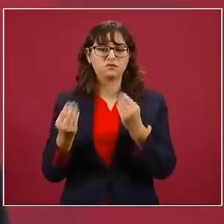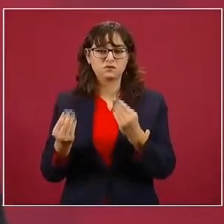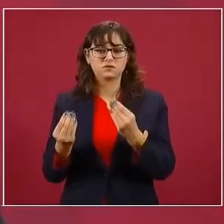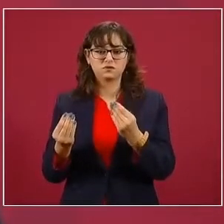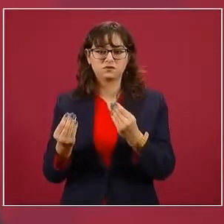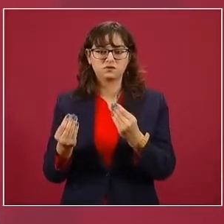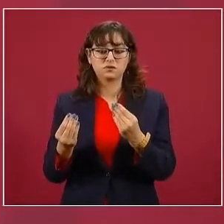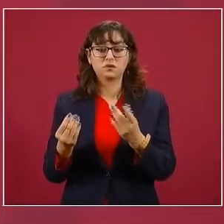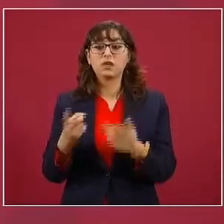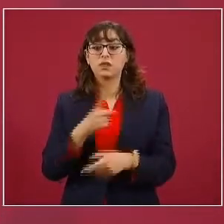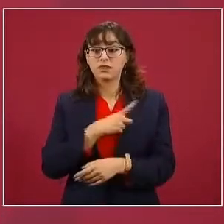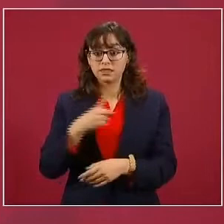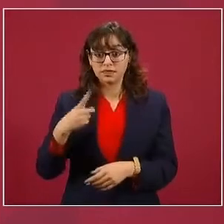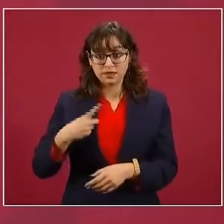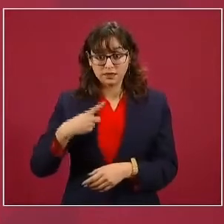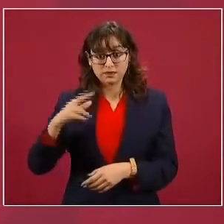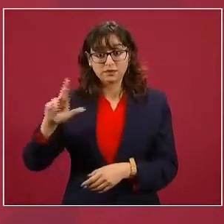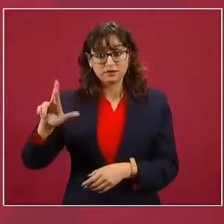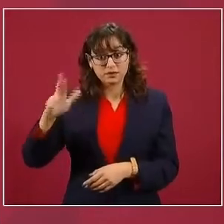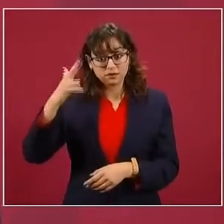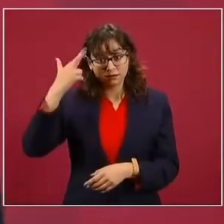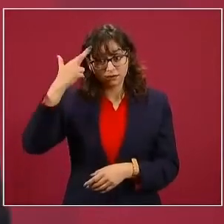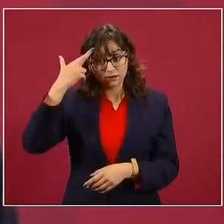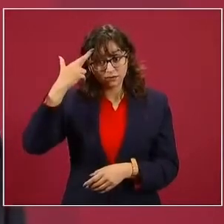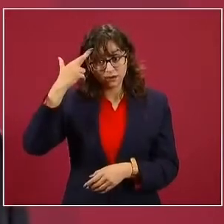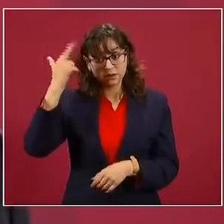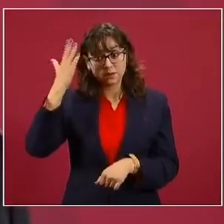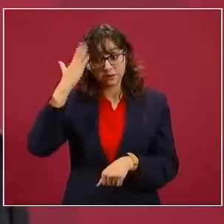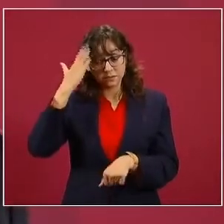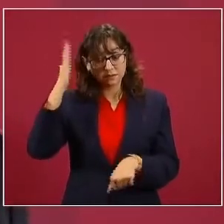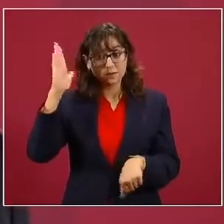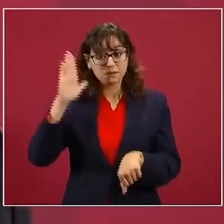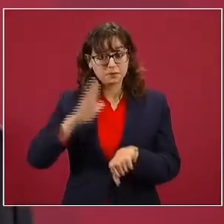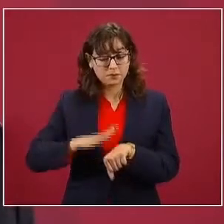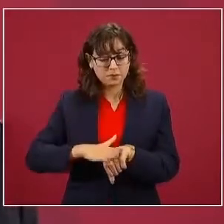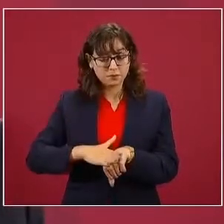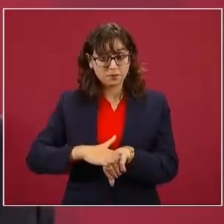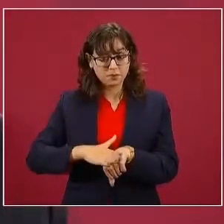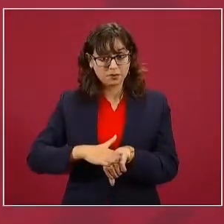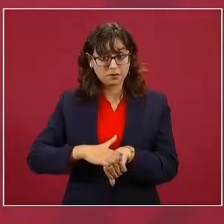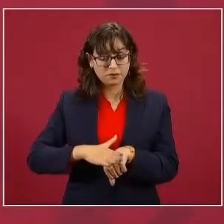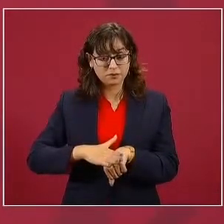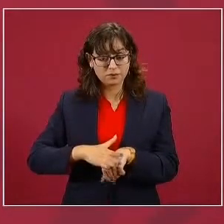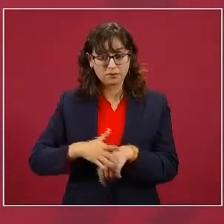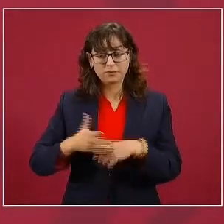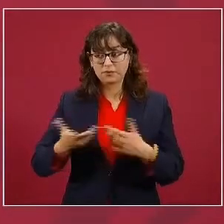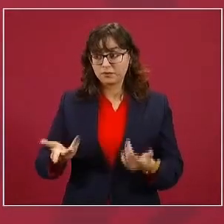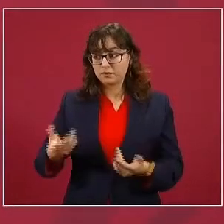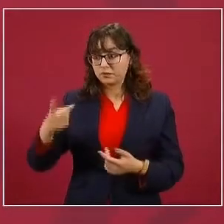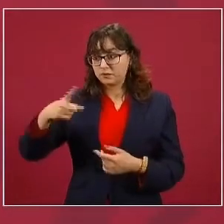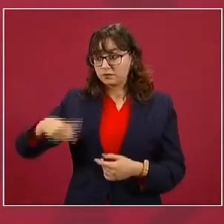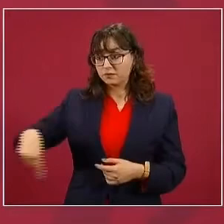porque no debe de olvidarse, que no nos